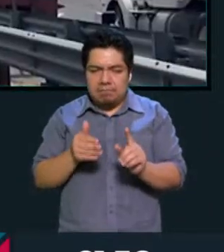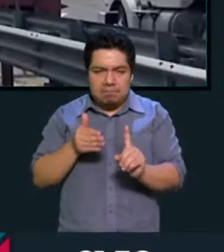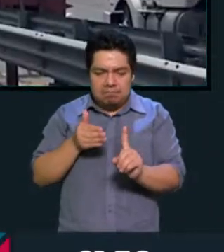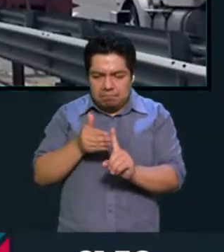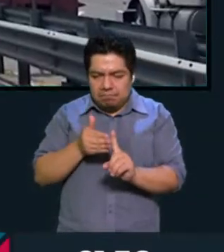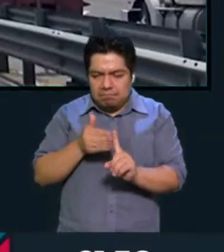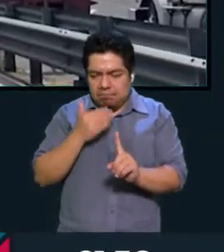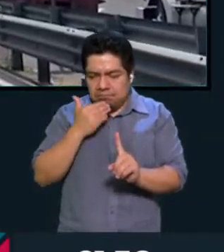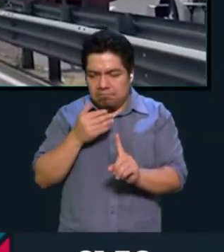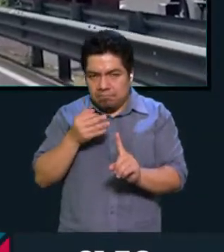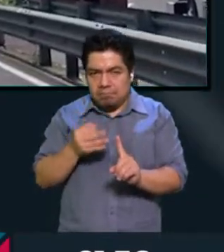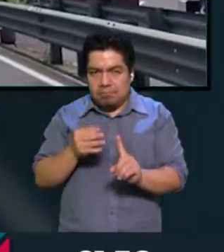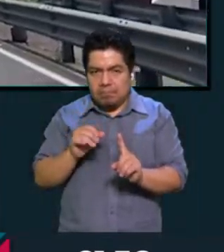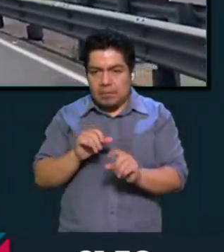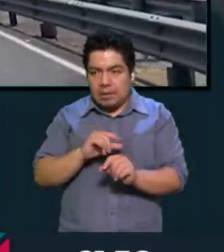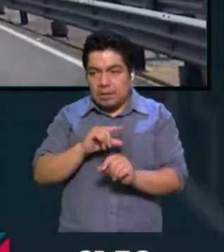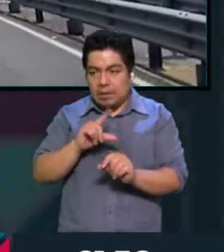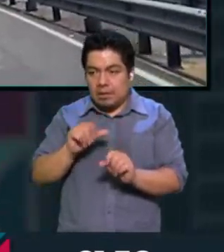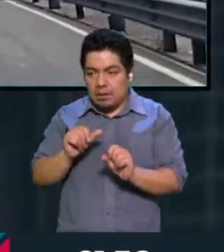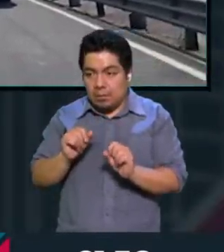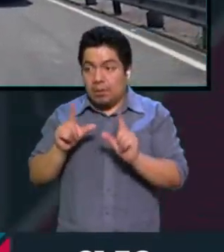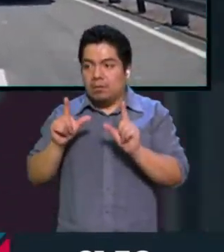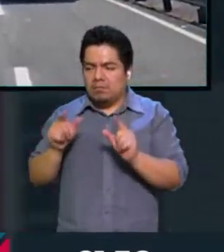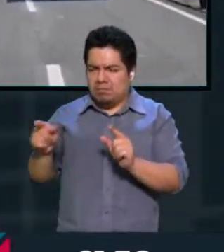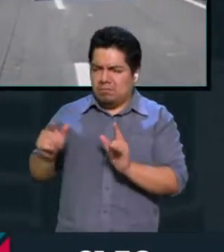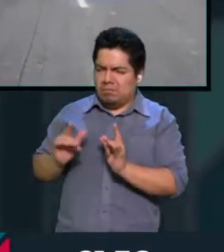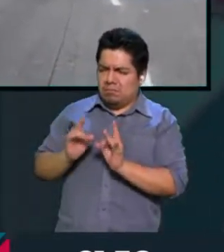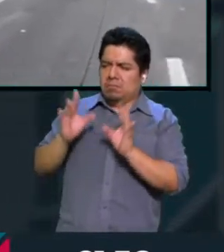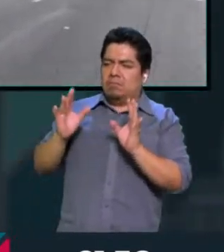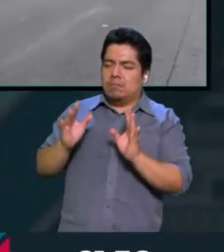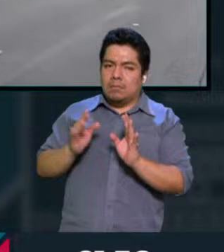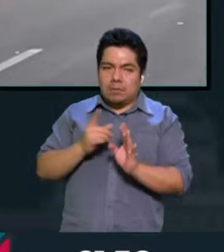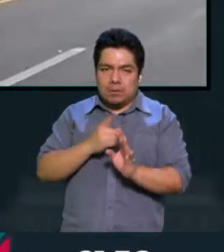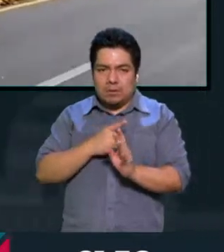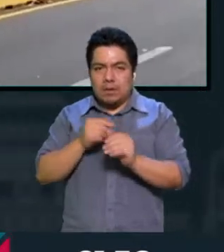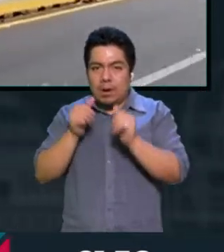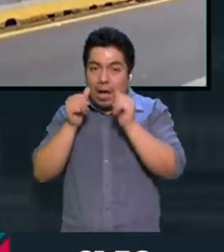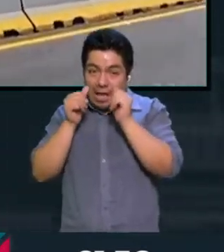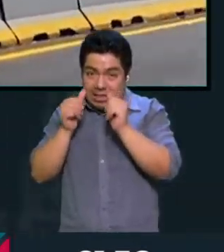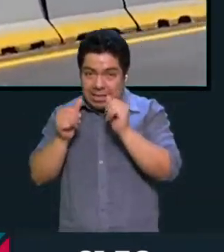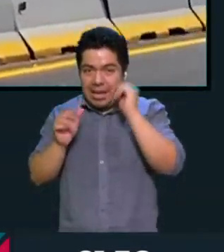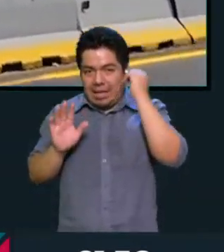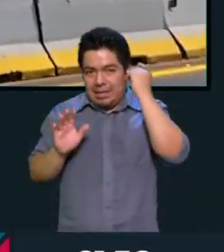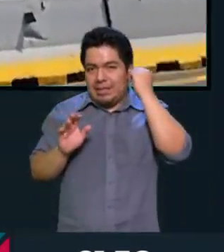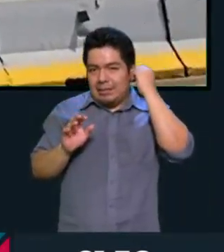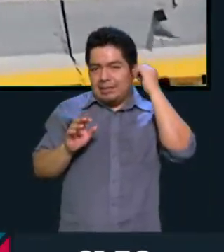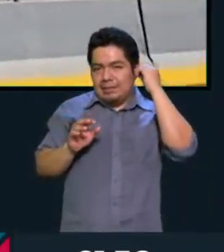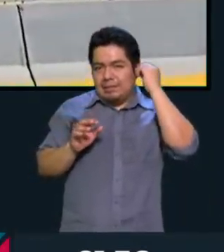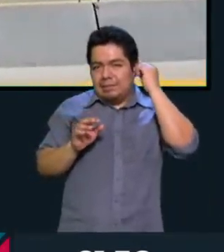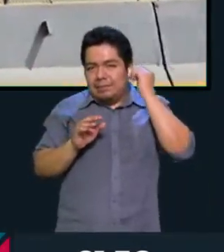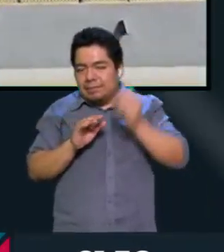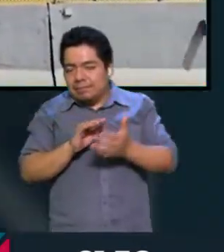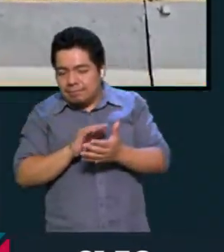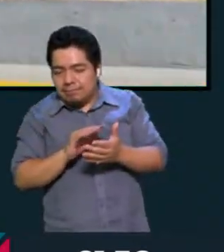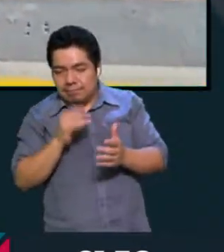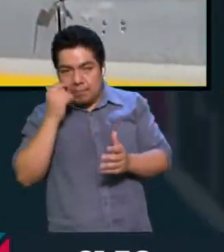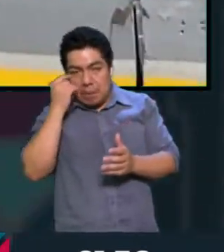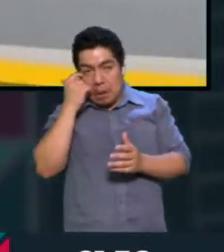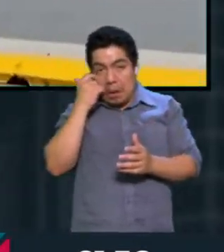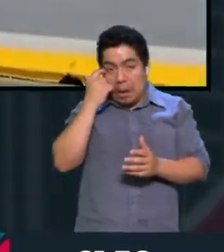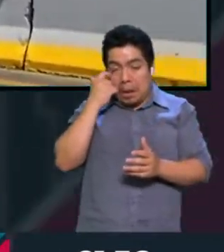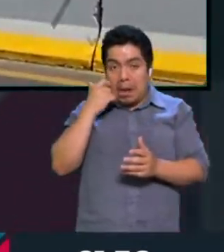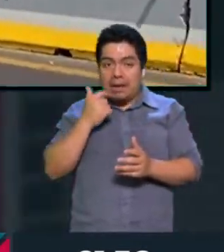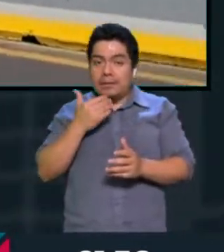de repente levantas estos ruidos, ¿no? Entonces, estar atentos, no, leerlo como también un poquito en macro, sin que eso quiera decir que